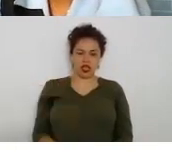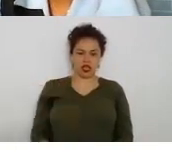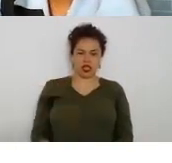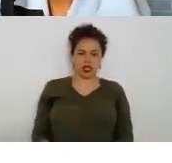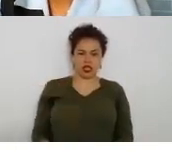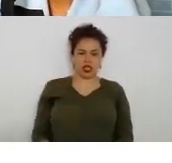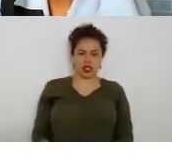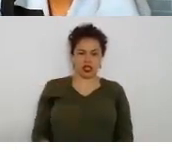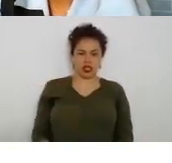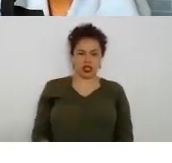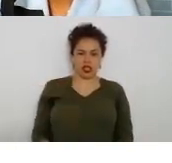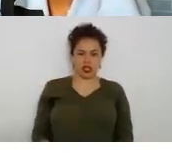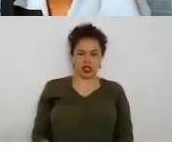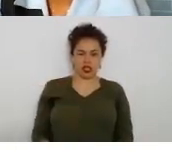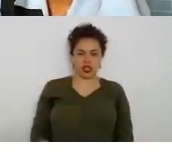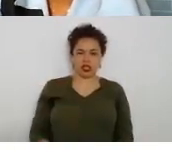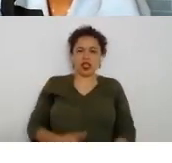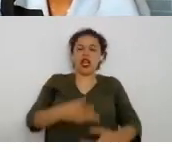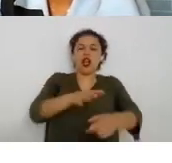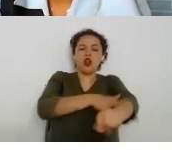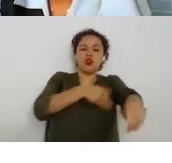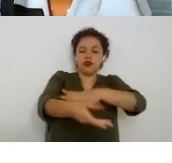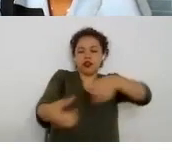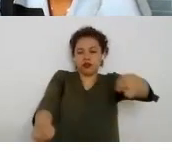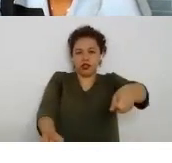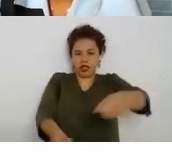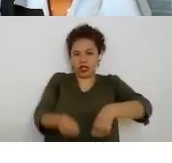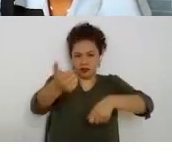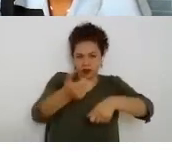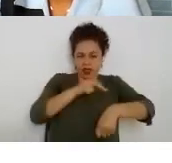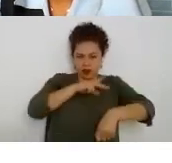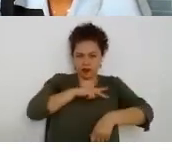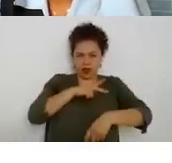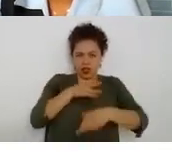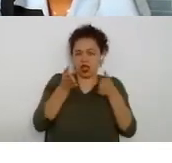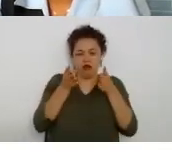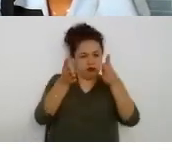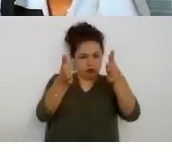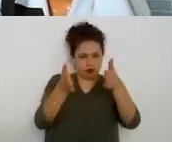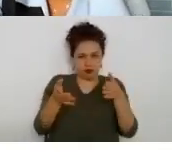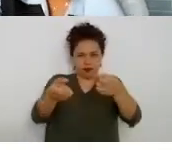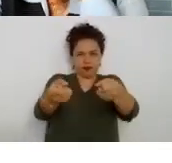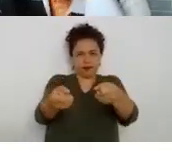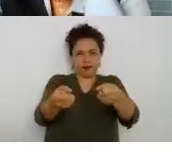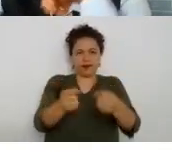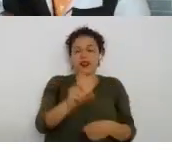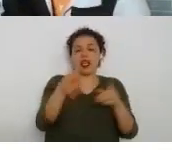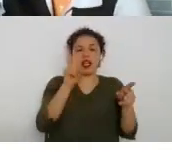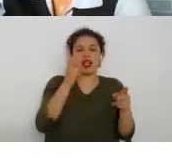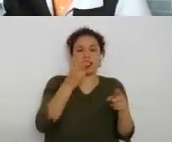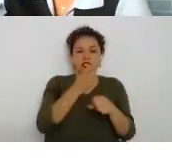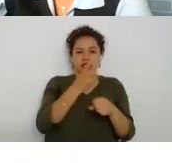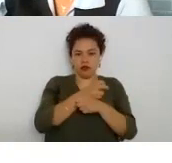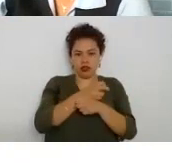posición de los brazos. Okay. En la primera mis brazos van a estar alineados, ¿de acuerdo? En la segunda podemos